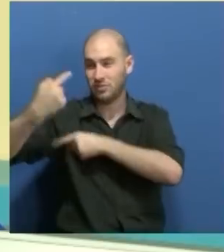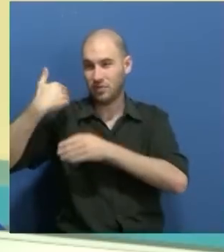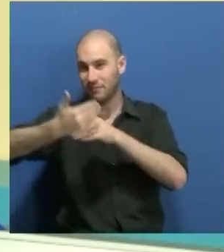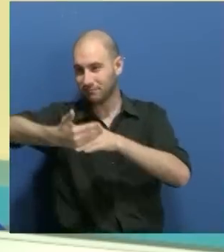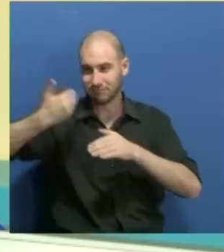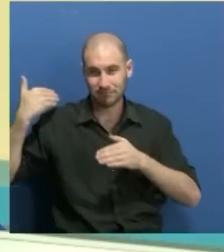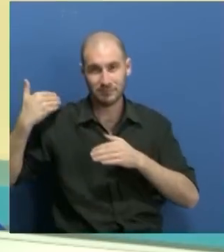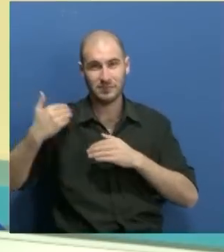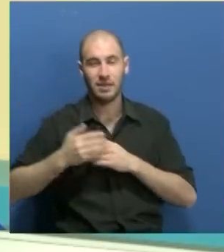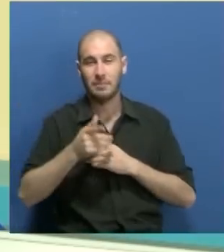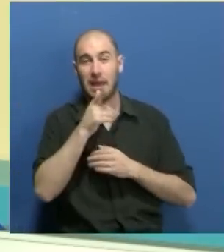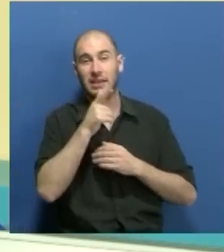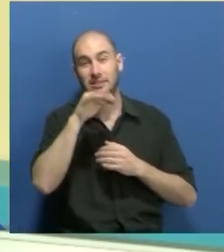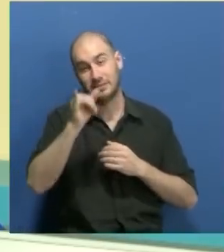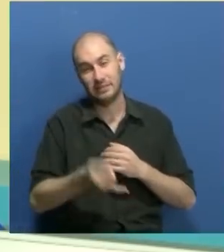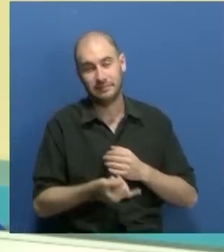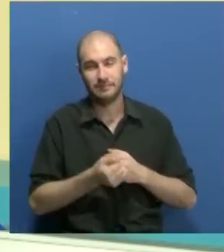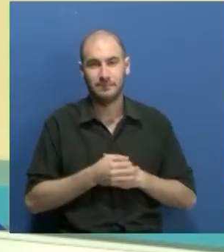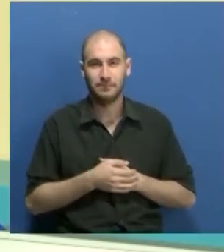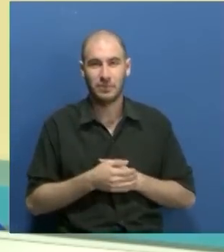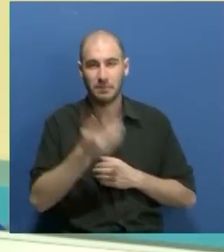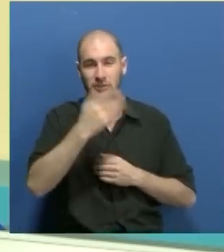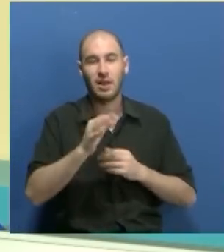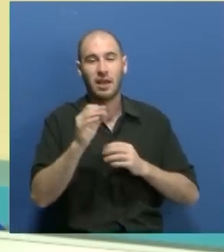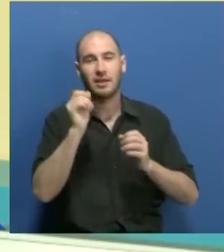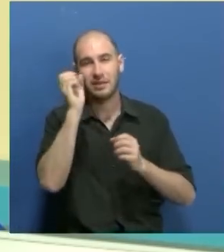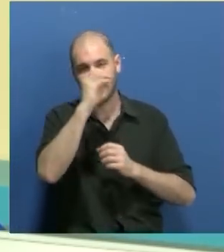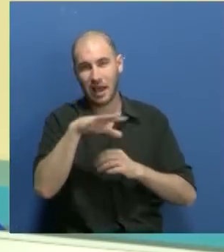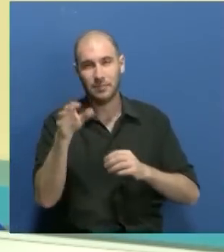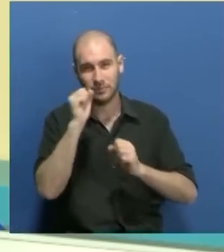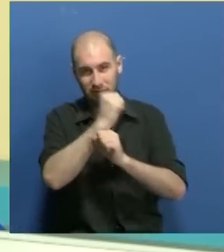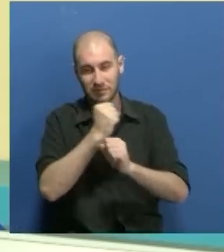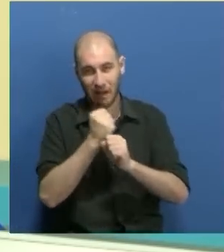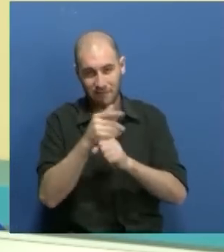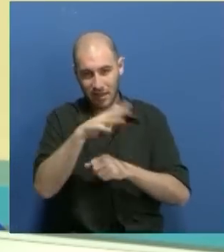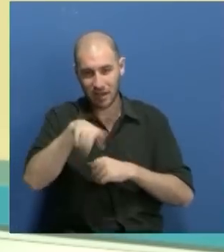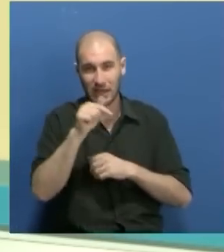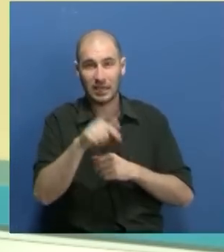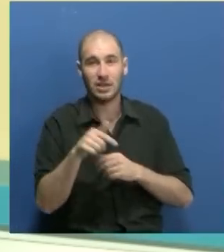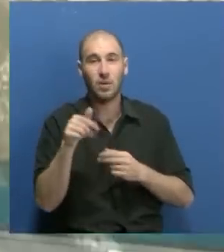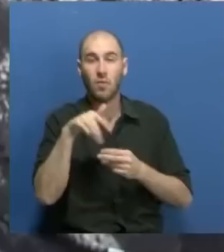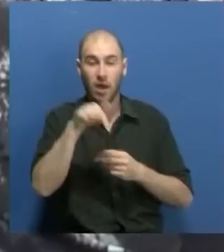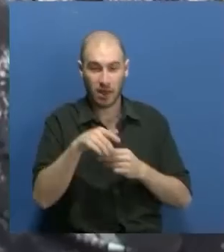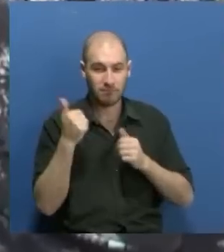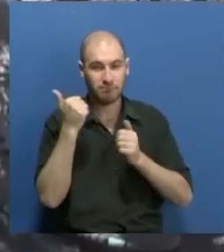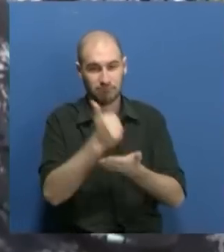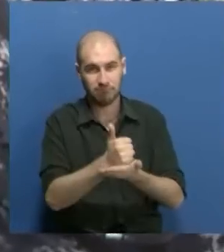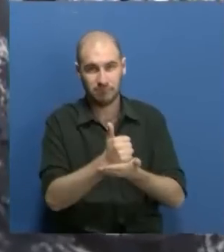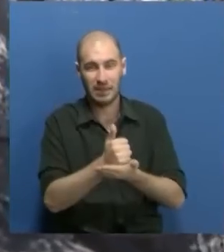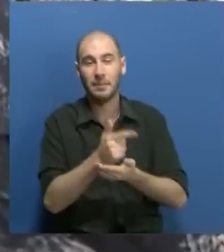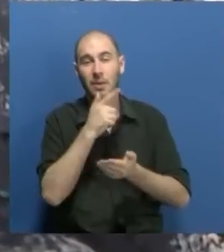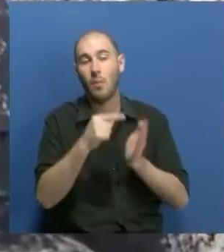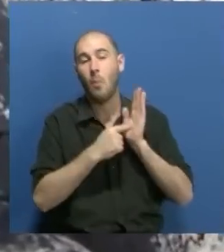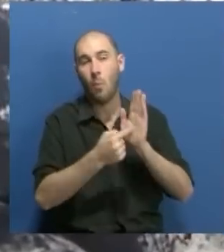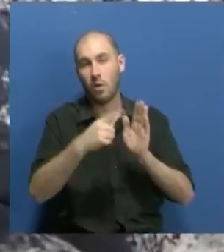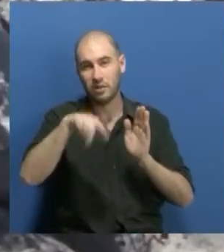temporal, suponemos que sí, hay gente pastora que estuvo haciendo uso de este espacio, como muestran en